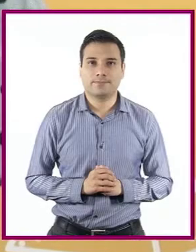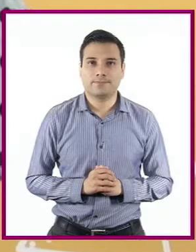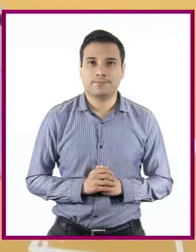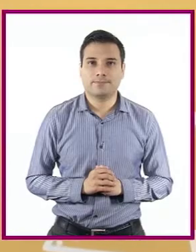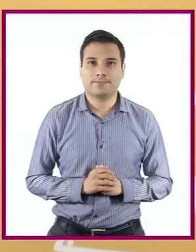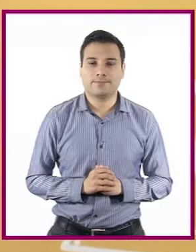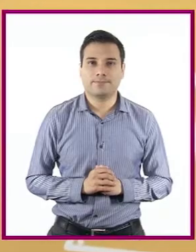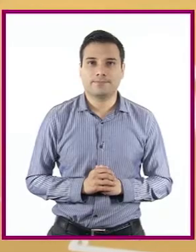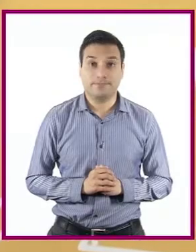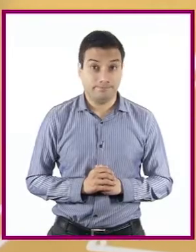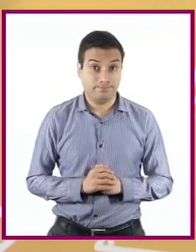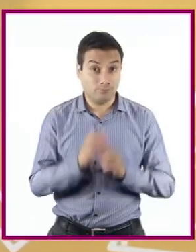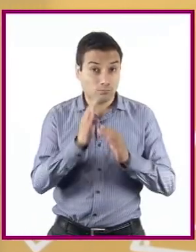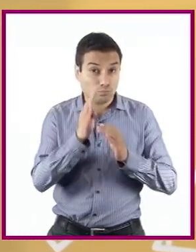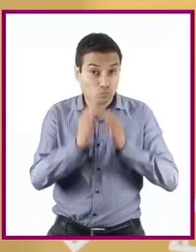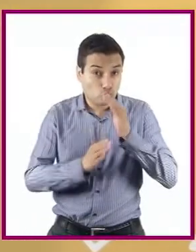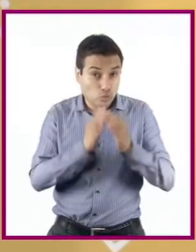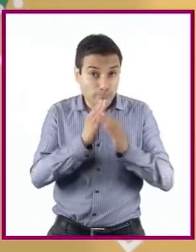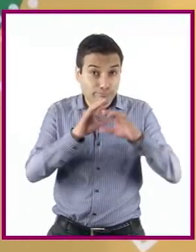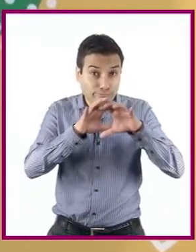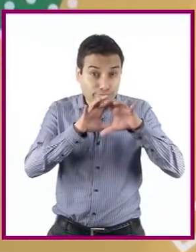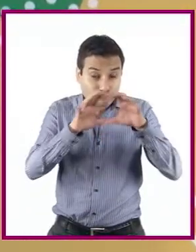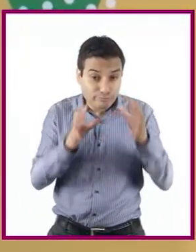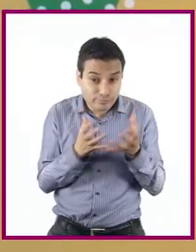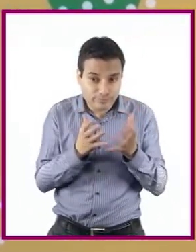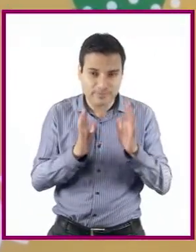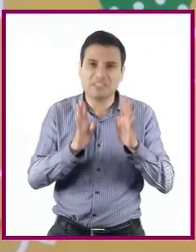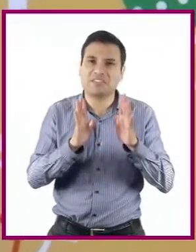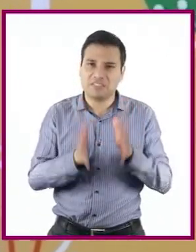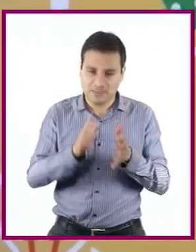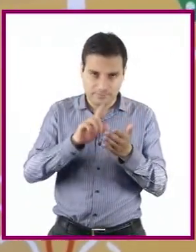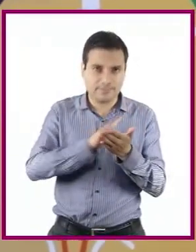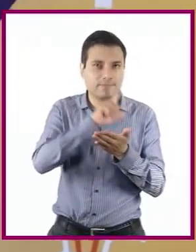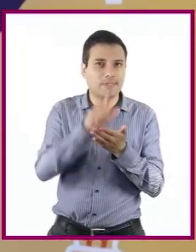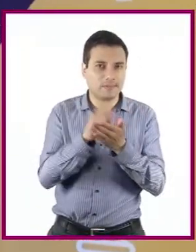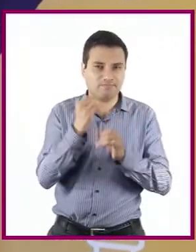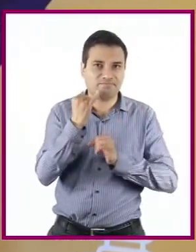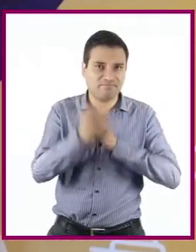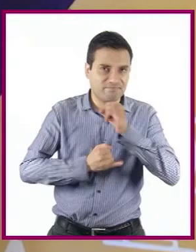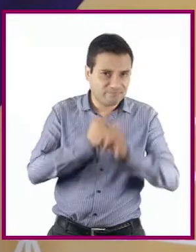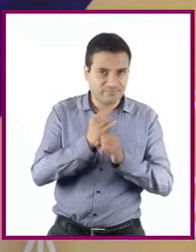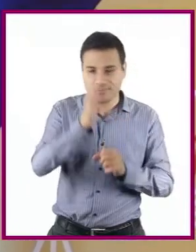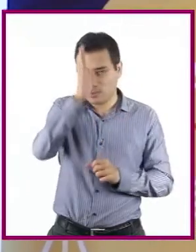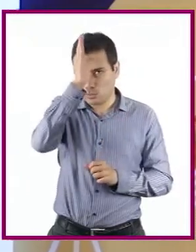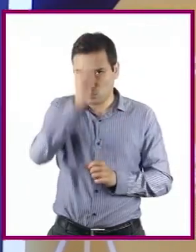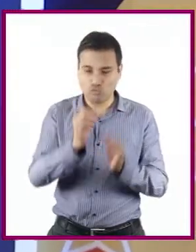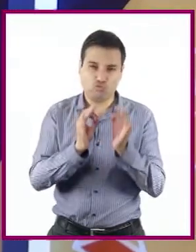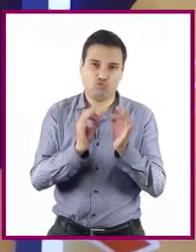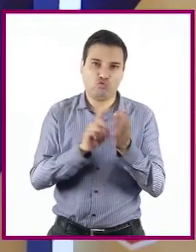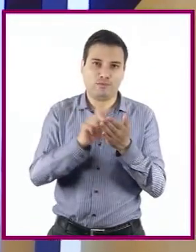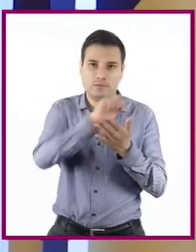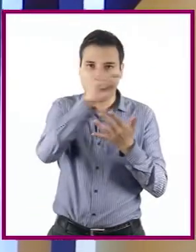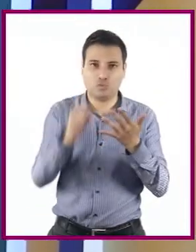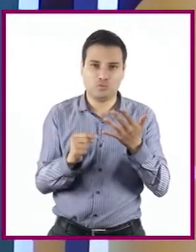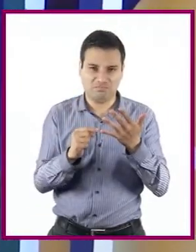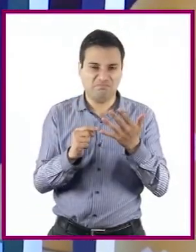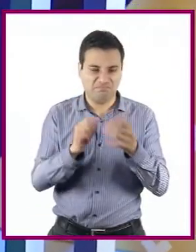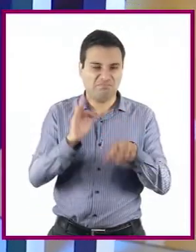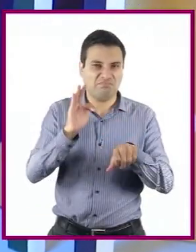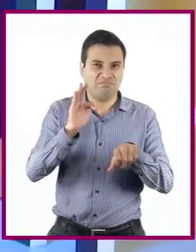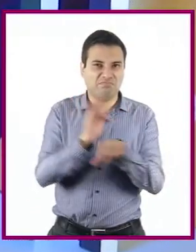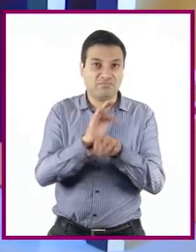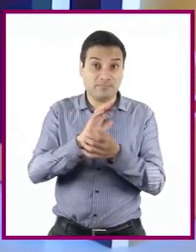A nivel internacional se han establecido acuerdos y tratados que buscan garantizar los derechos humanos y eliminar todo acto